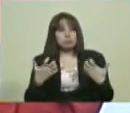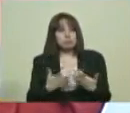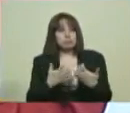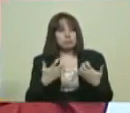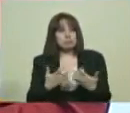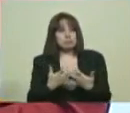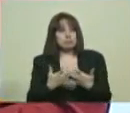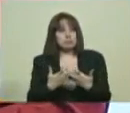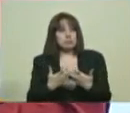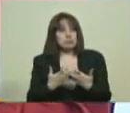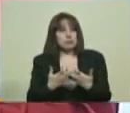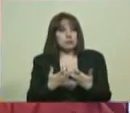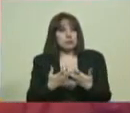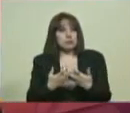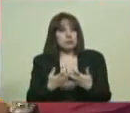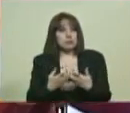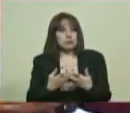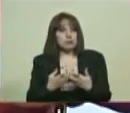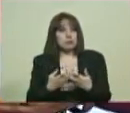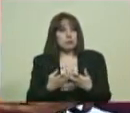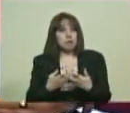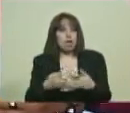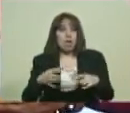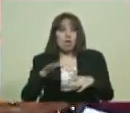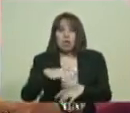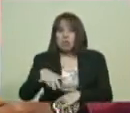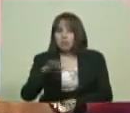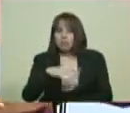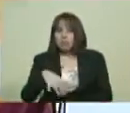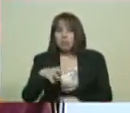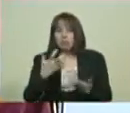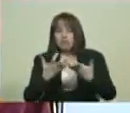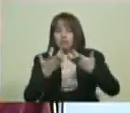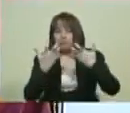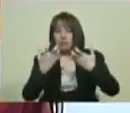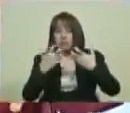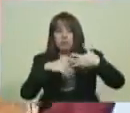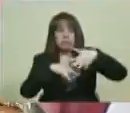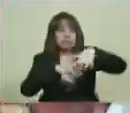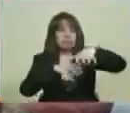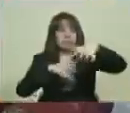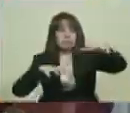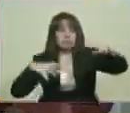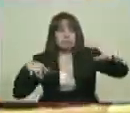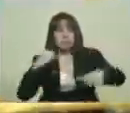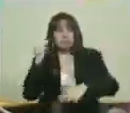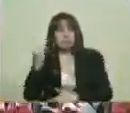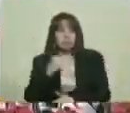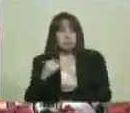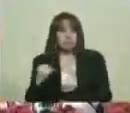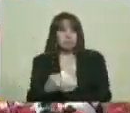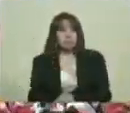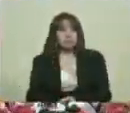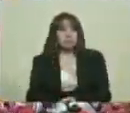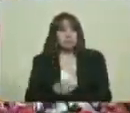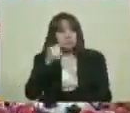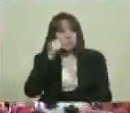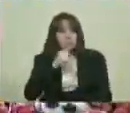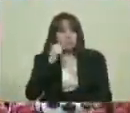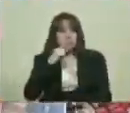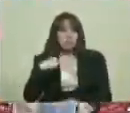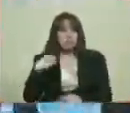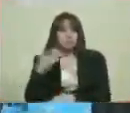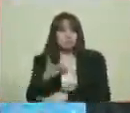ancho del país, en Cabima, de punta a punta, en Cabima, el estado Zulia. Fue un sábado que estuvimos en